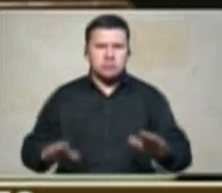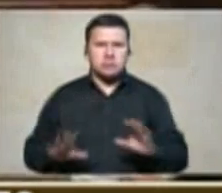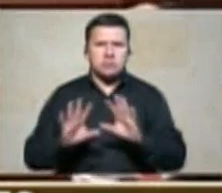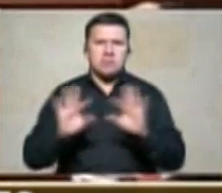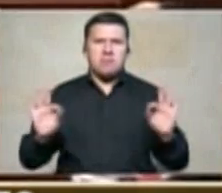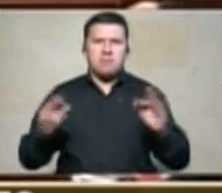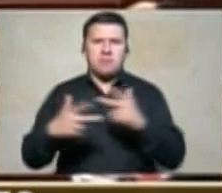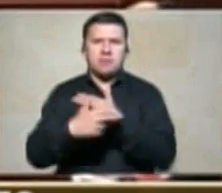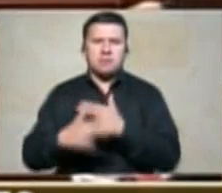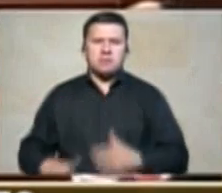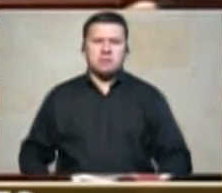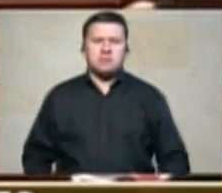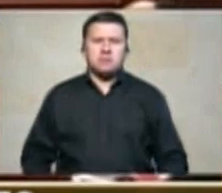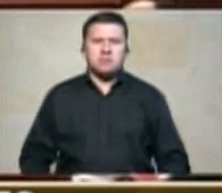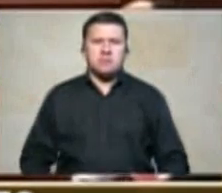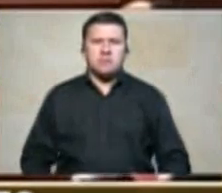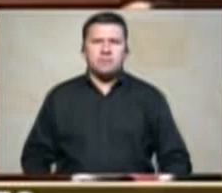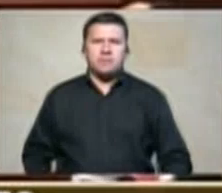Continúe, representante.